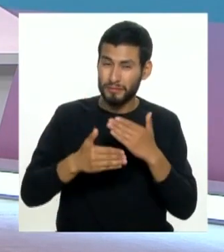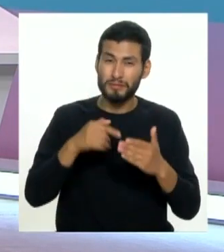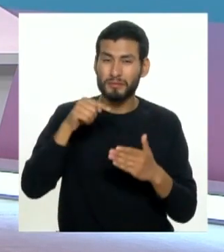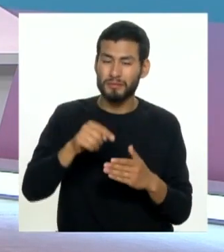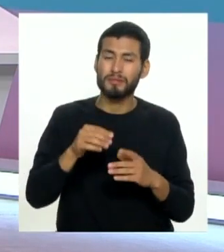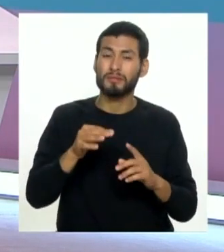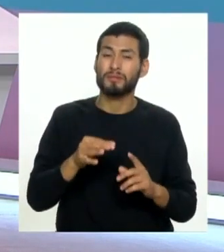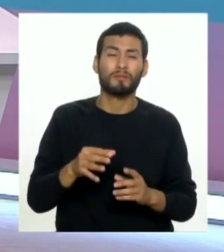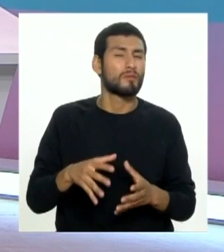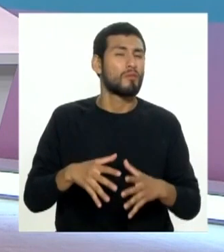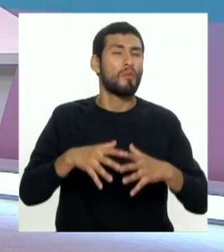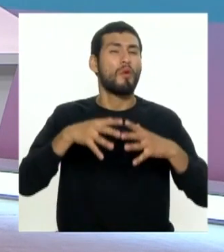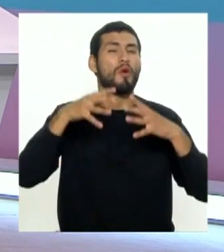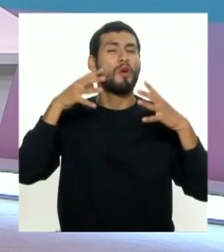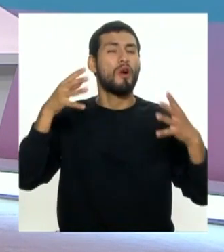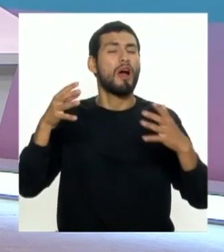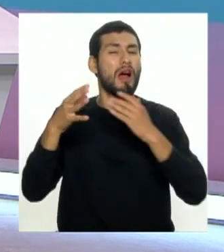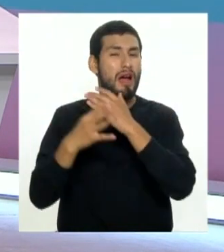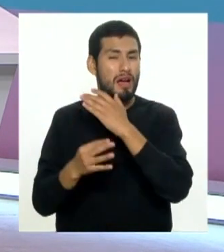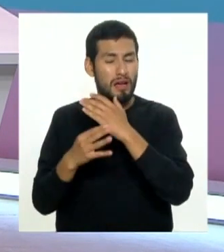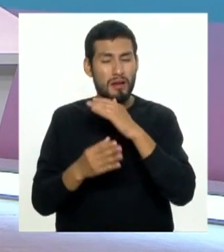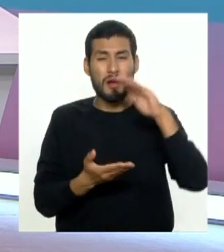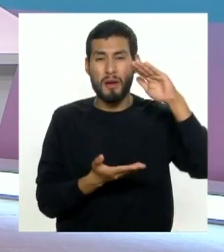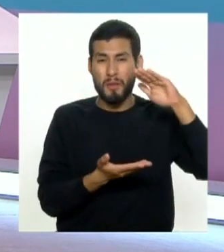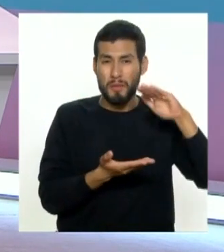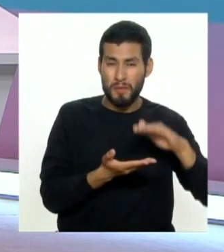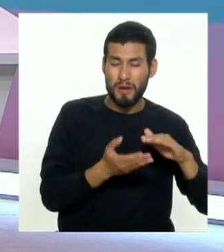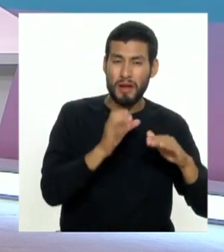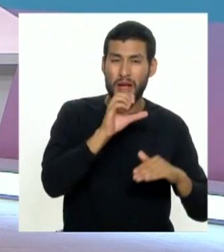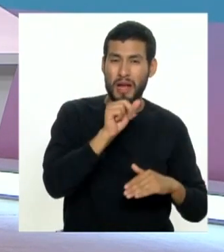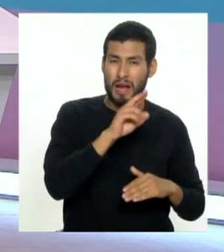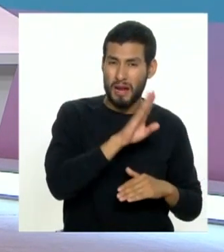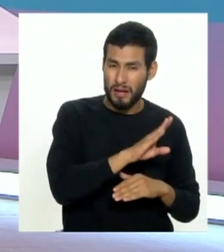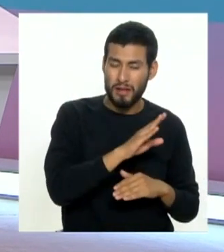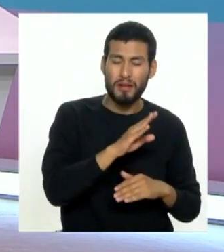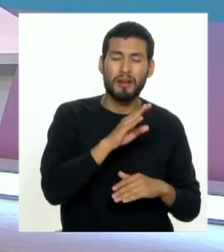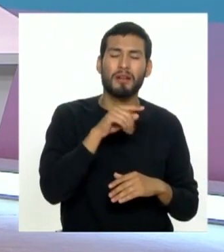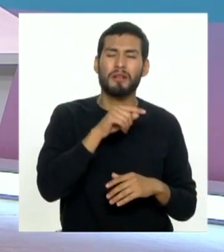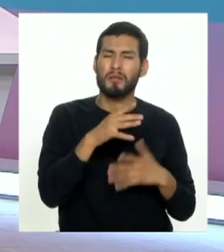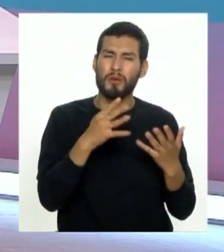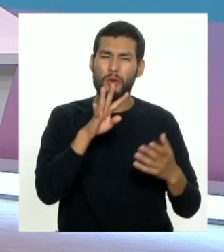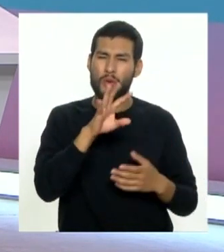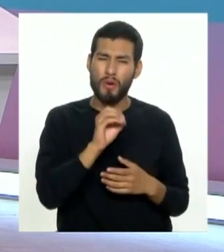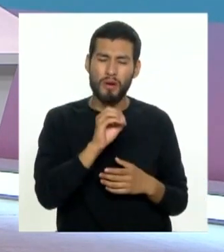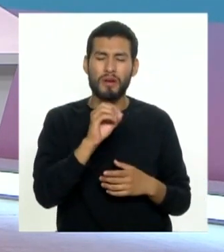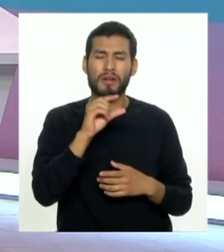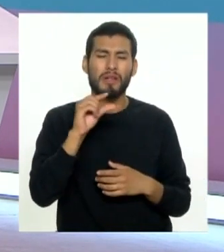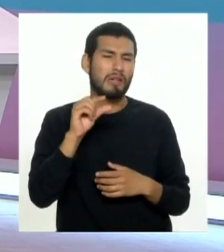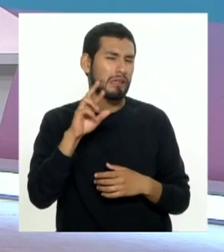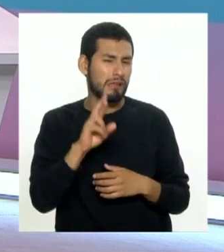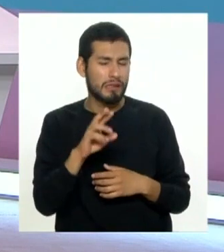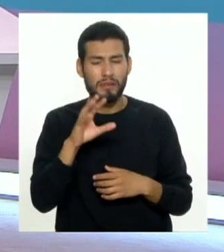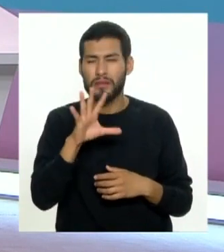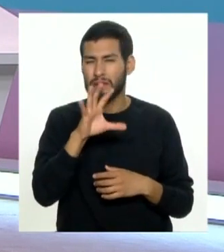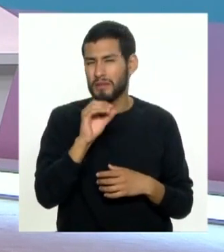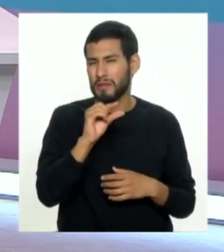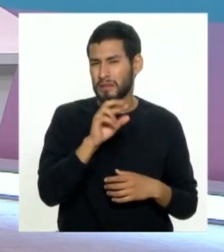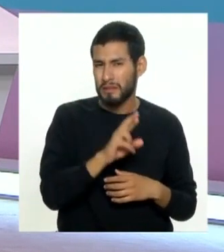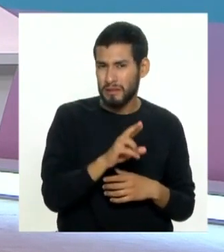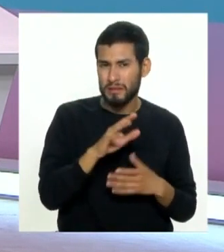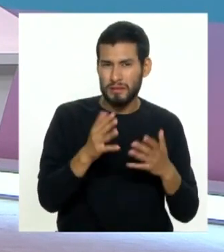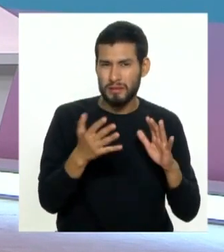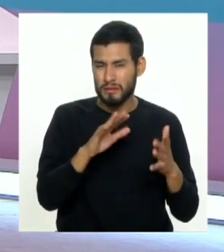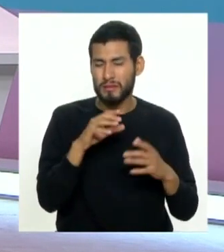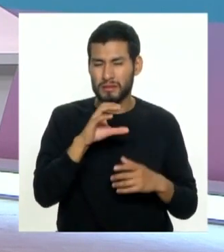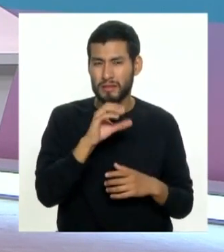en grasas, bajo en carbohidratos. Se estima que puede ser 40 a 60 gramos, 50 gramos en promedio